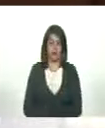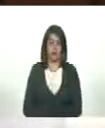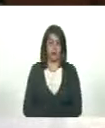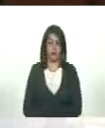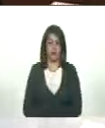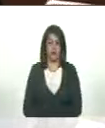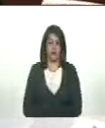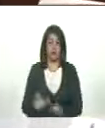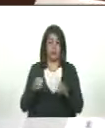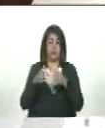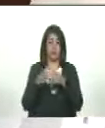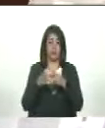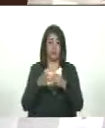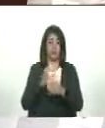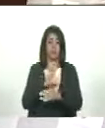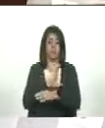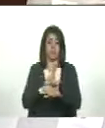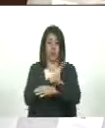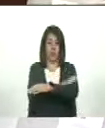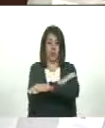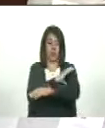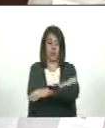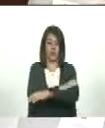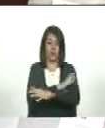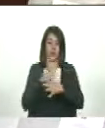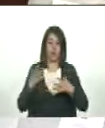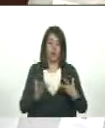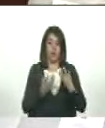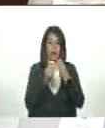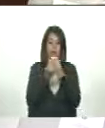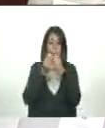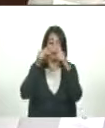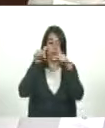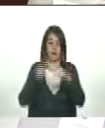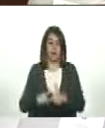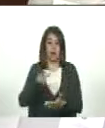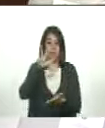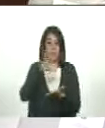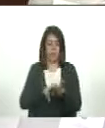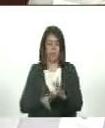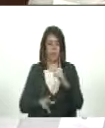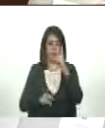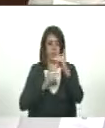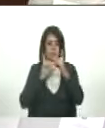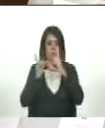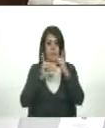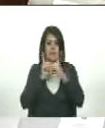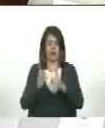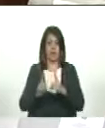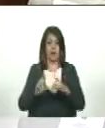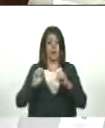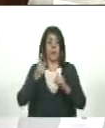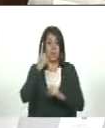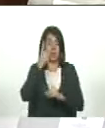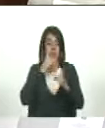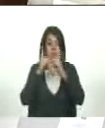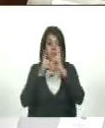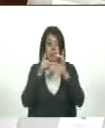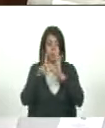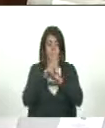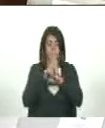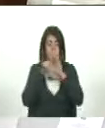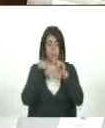Esta fracción de la unidad va a acompañar en aprobar en primera discusión, con el espíritu de la primera discusión de la